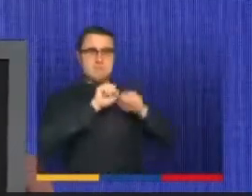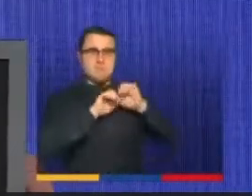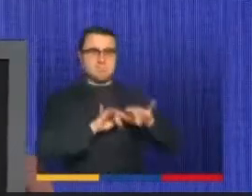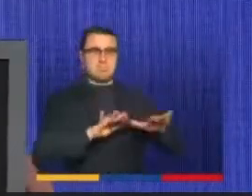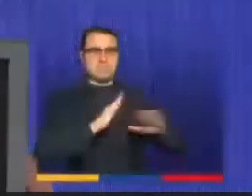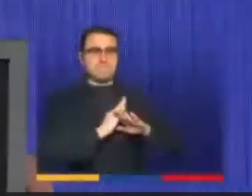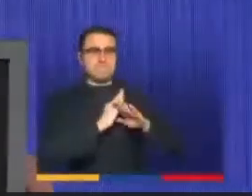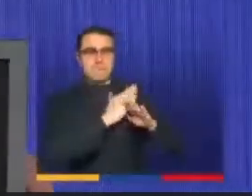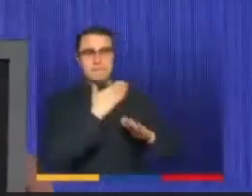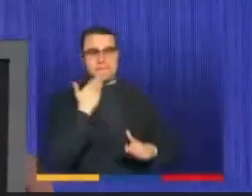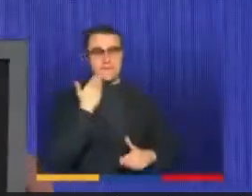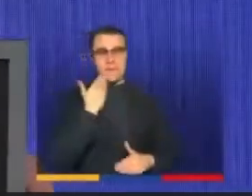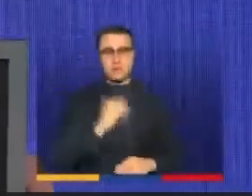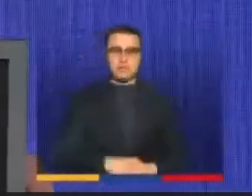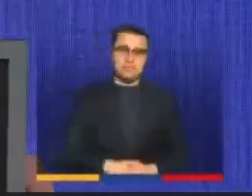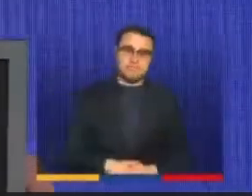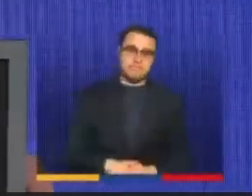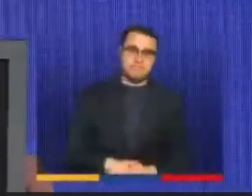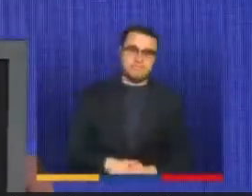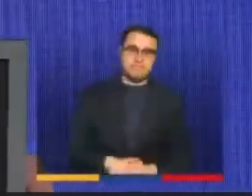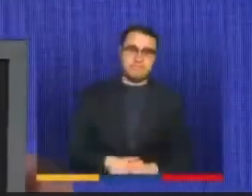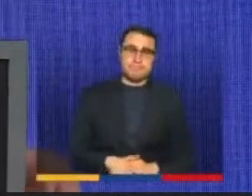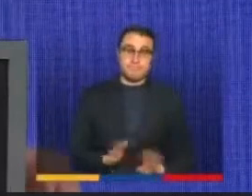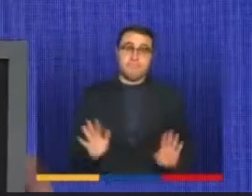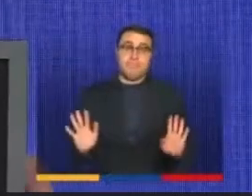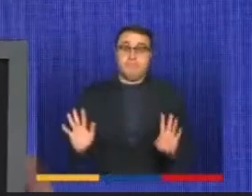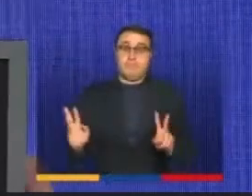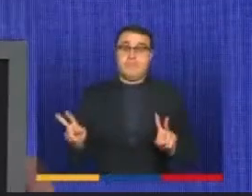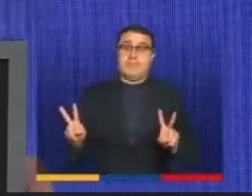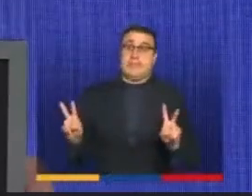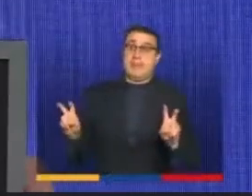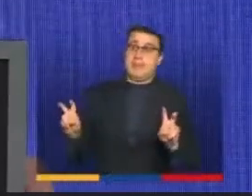Y este tema traído ahora al presente, pues